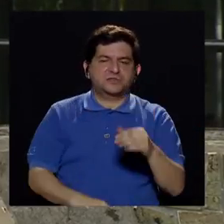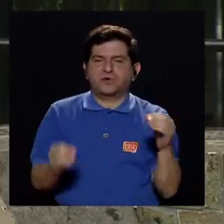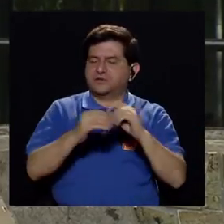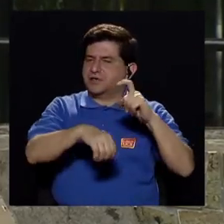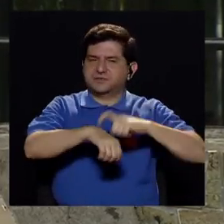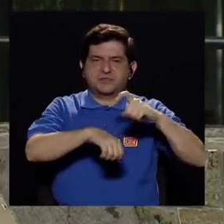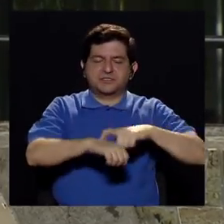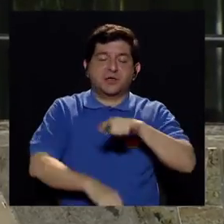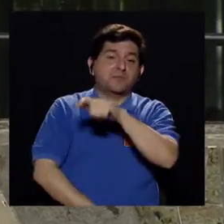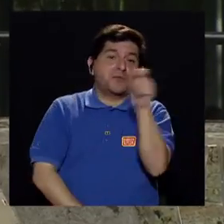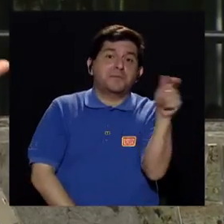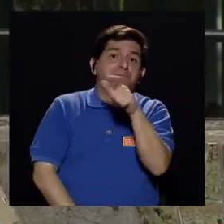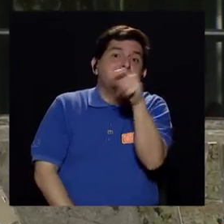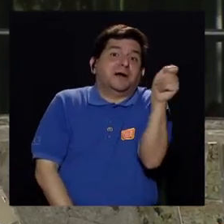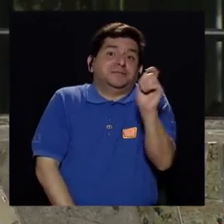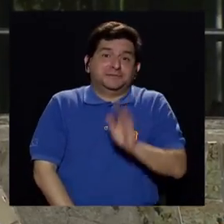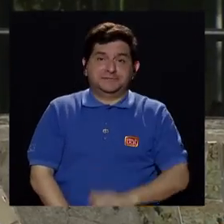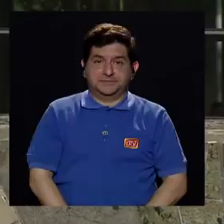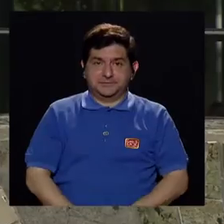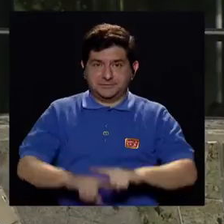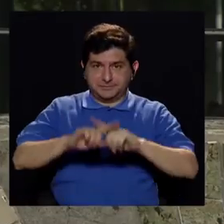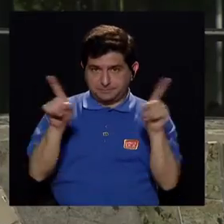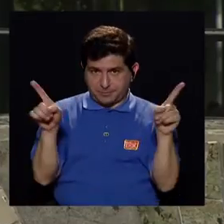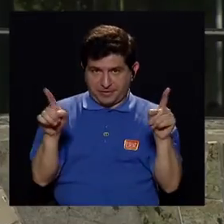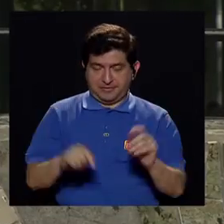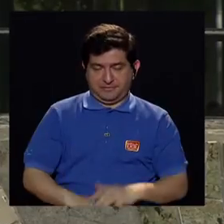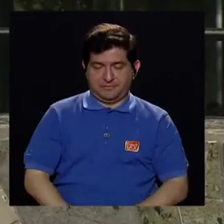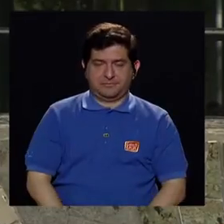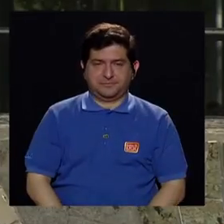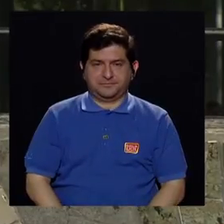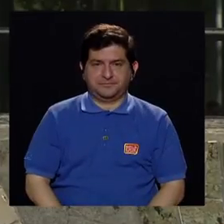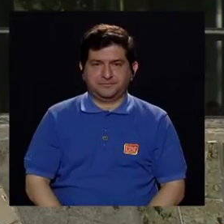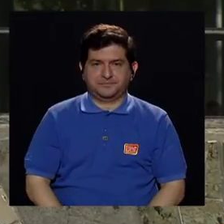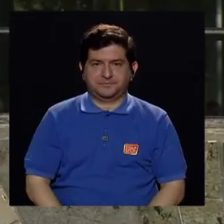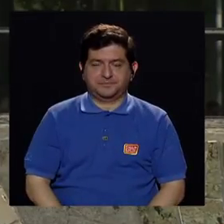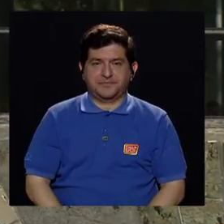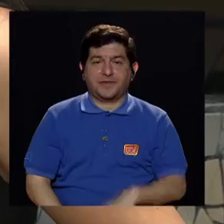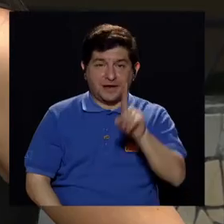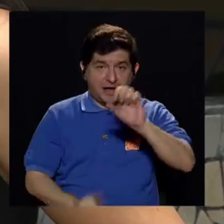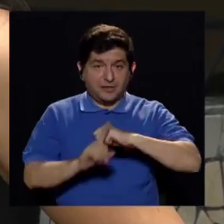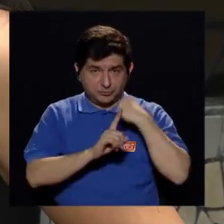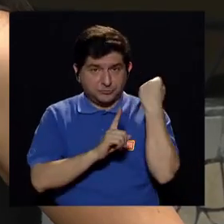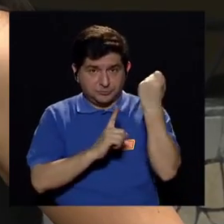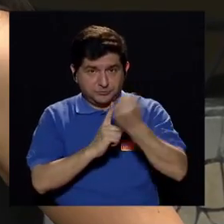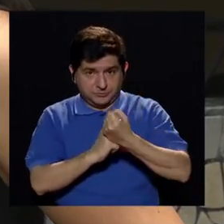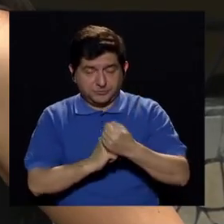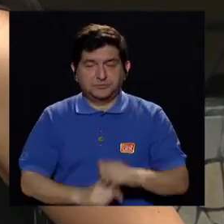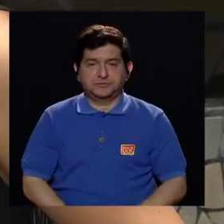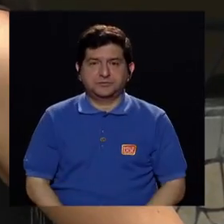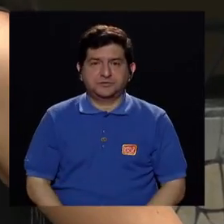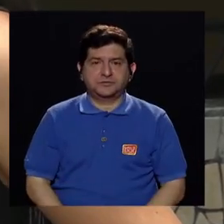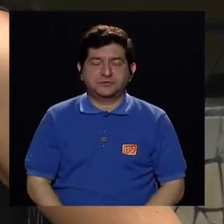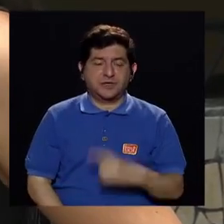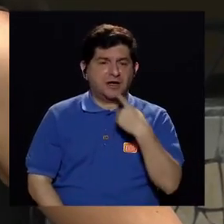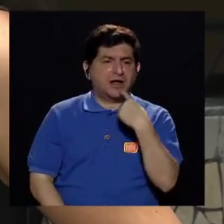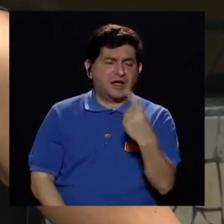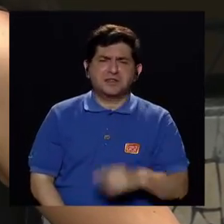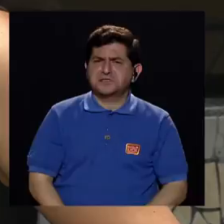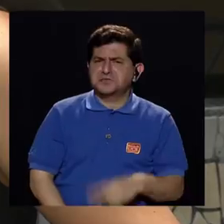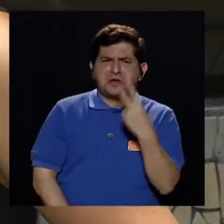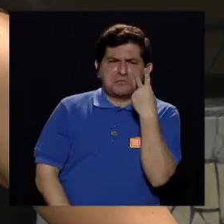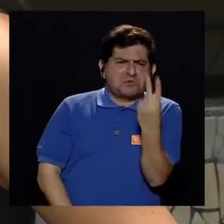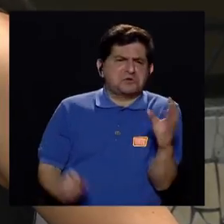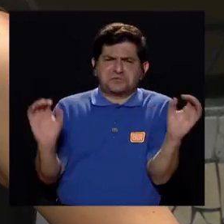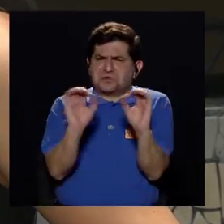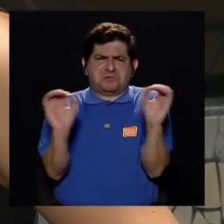cuestión de meses. Pero también viene el punto de que ellas, al decir, mira, no se ven, no pasa